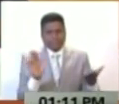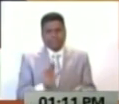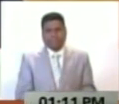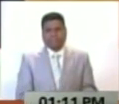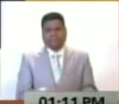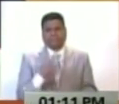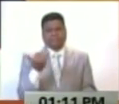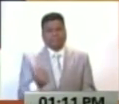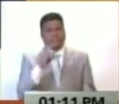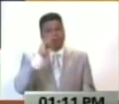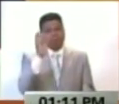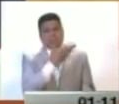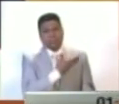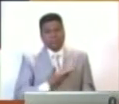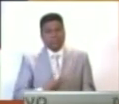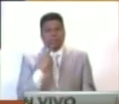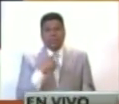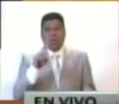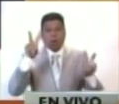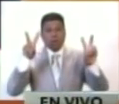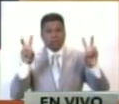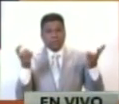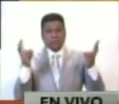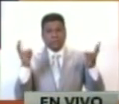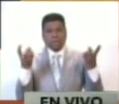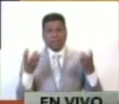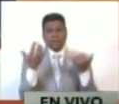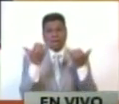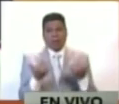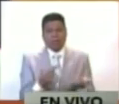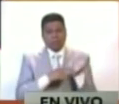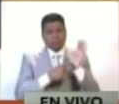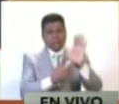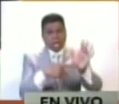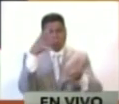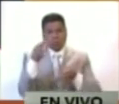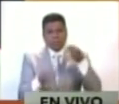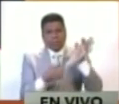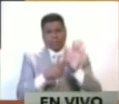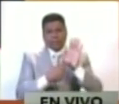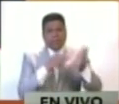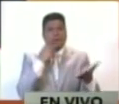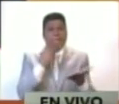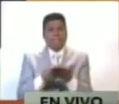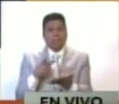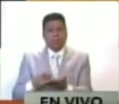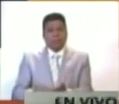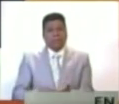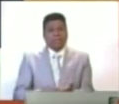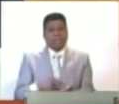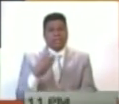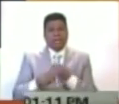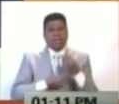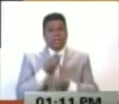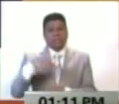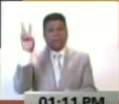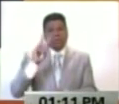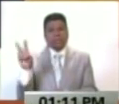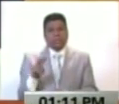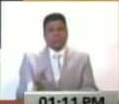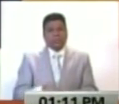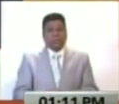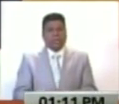presidente abordó estos temas, pero aquí está justamente reflejado la propuesta que también llevó Venezuela, la consolidación